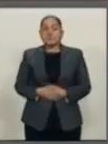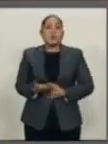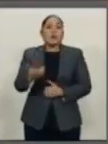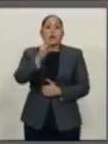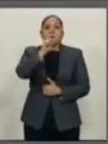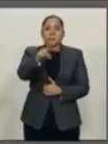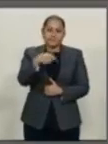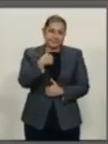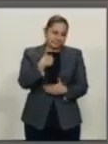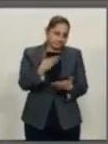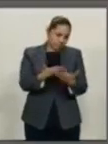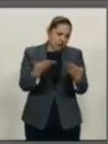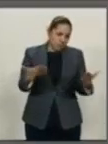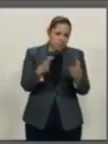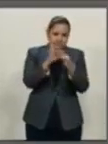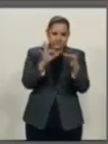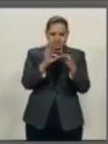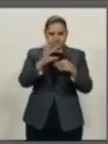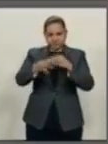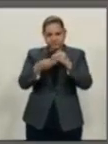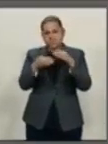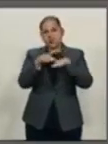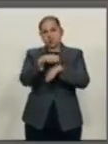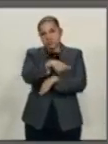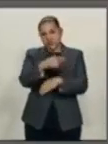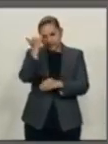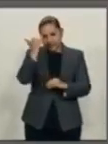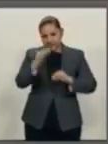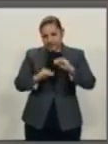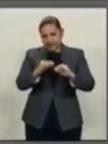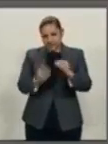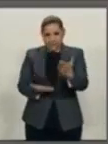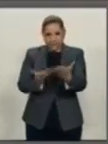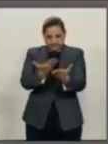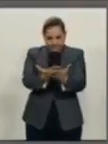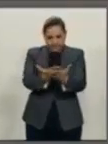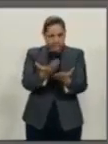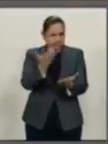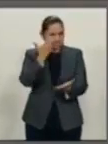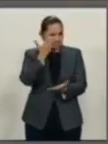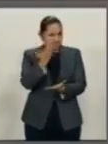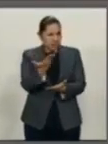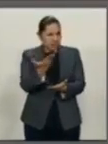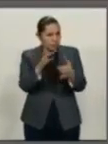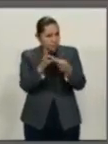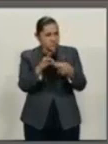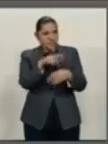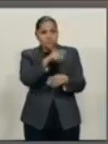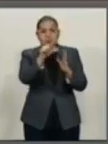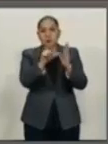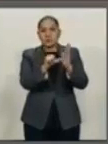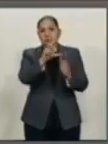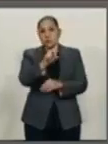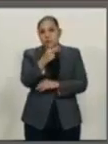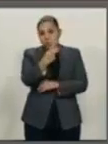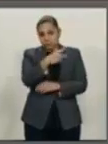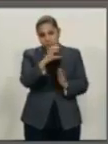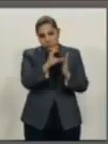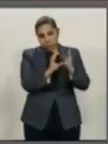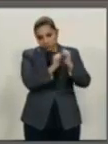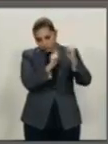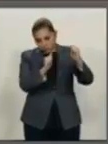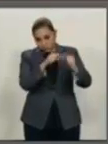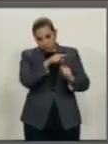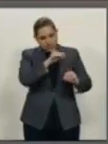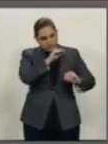la fundamentación del tema que nos ocupa en esta iniciativa, que el espíritu del artículo 32 constitucional, así como la redacción del